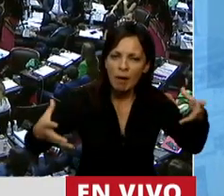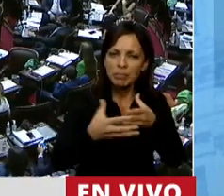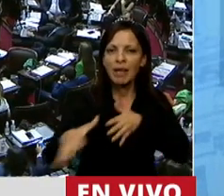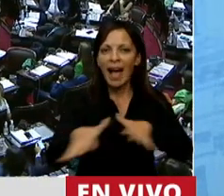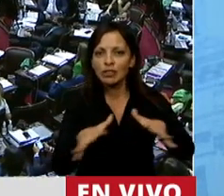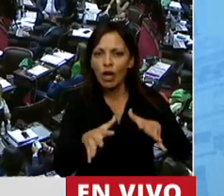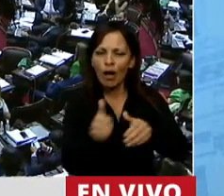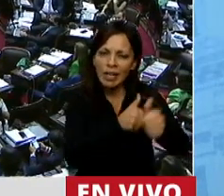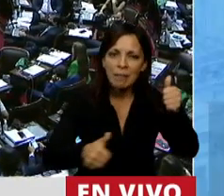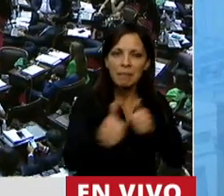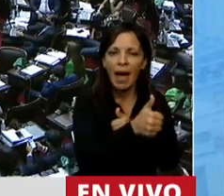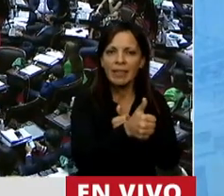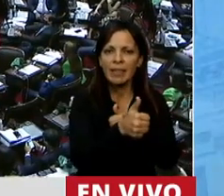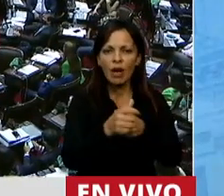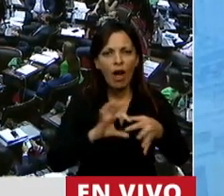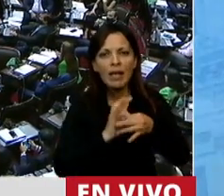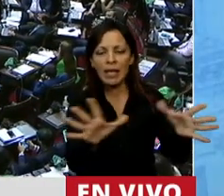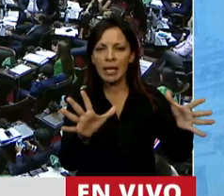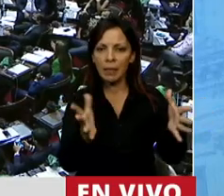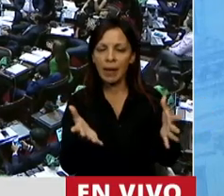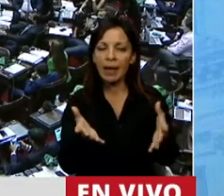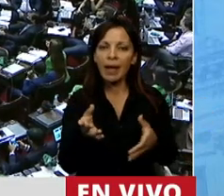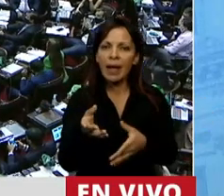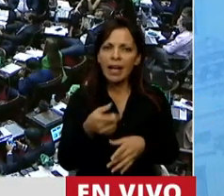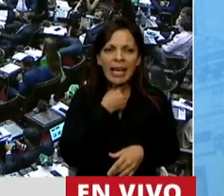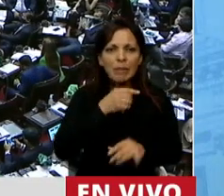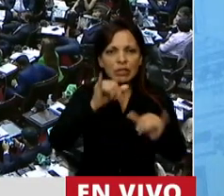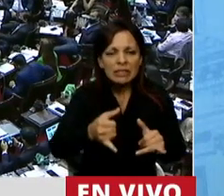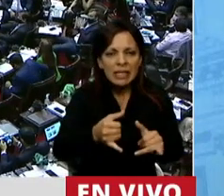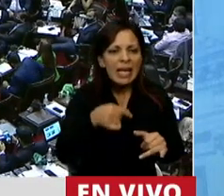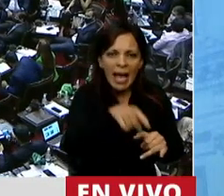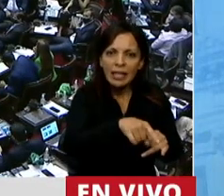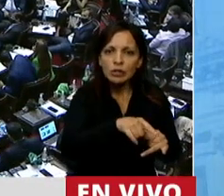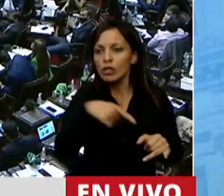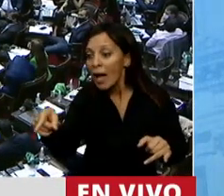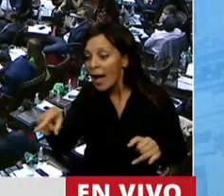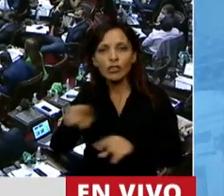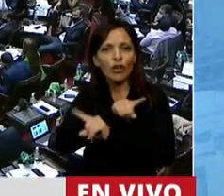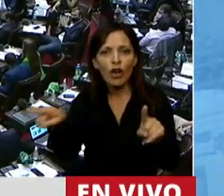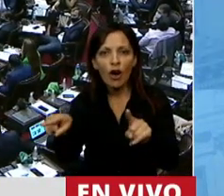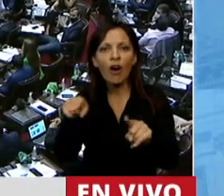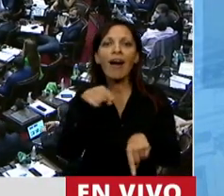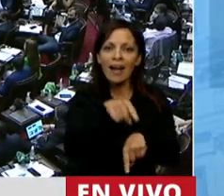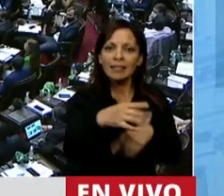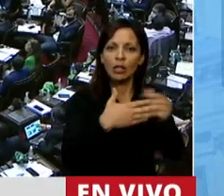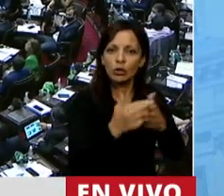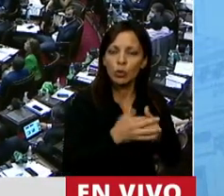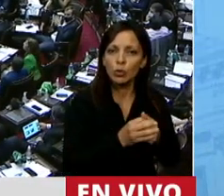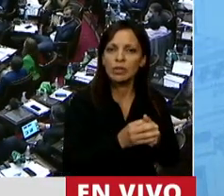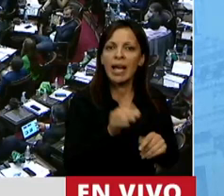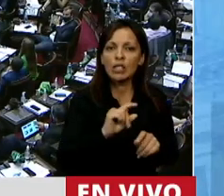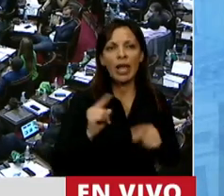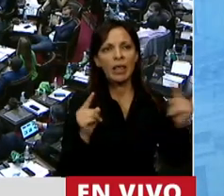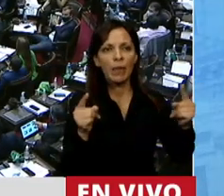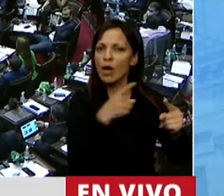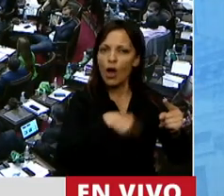el deseo empático, que es el deseo emancipatorio, que es el deseo que no quiere, que es el deseo que se construye, que es el deseo que no es